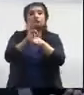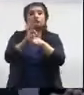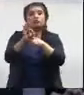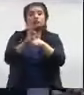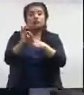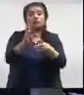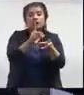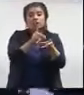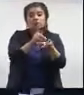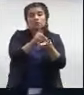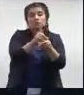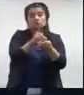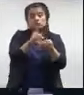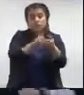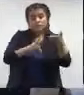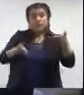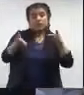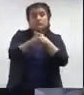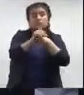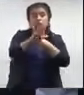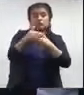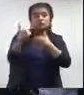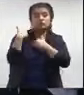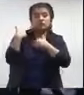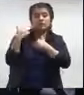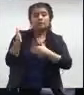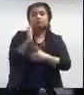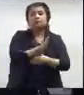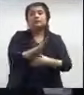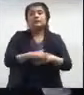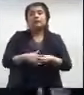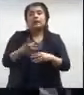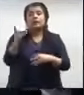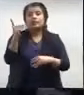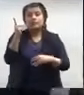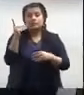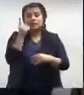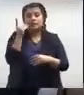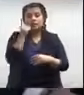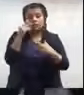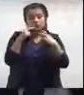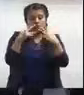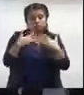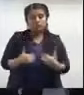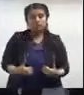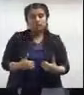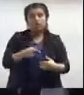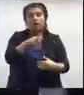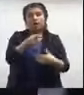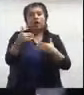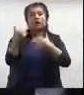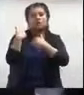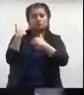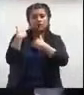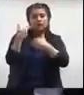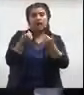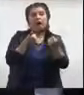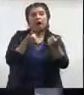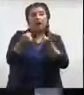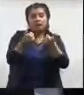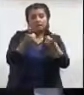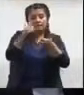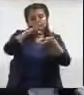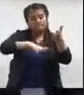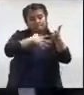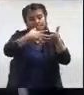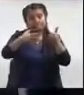los departamentos a su cargo. Dirección de Recursos Humanos es la unidad administrativa responsable de